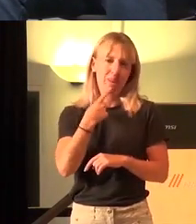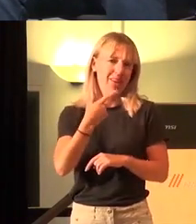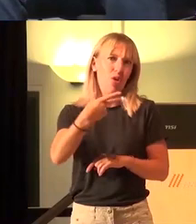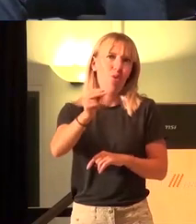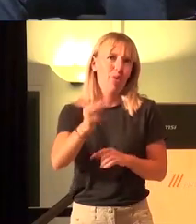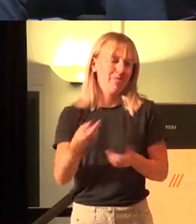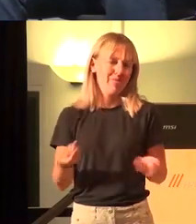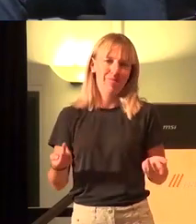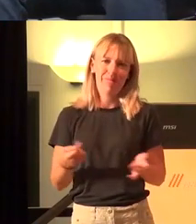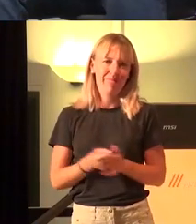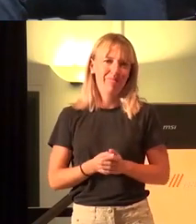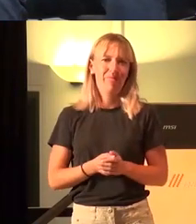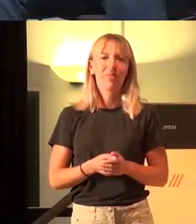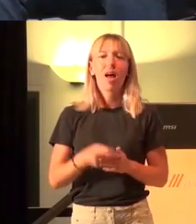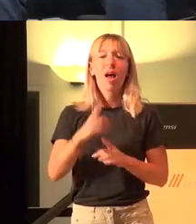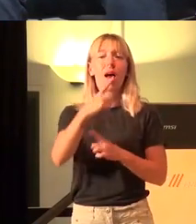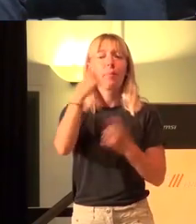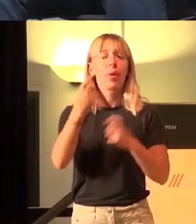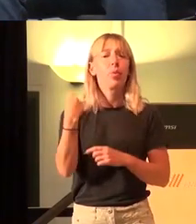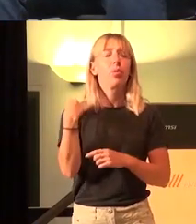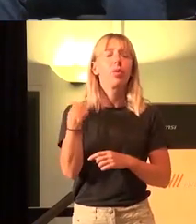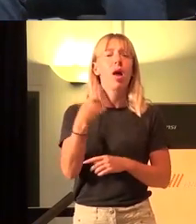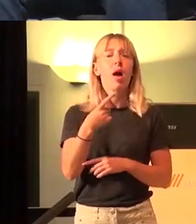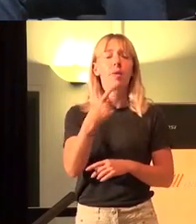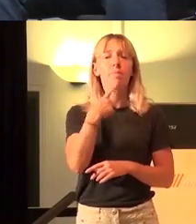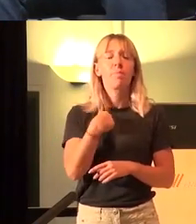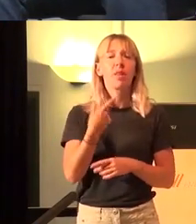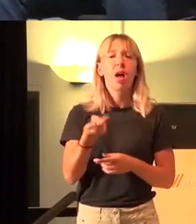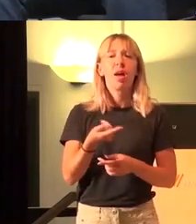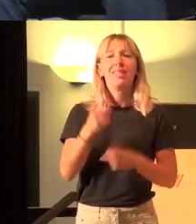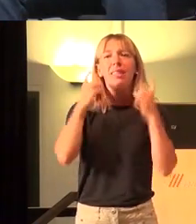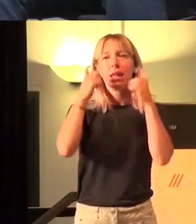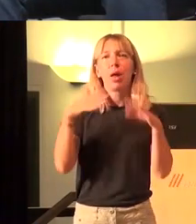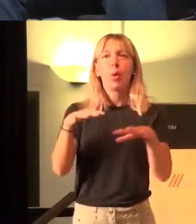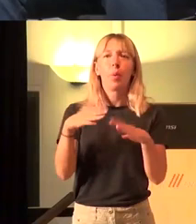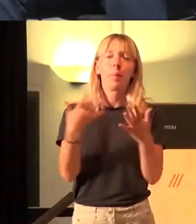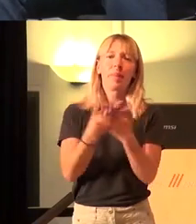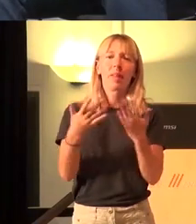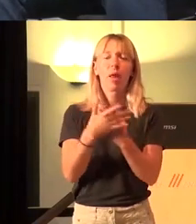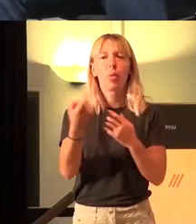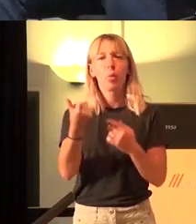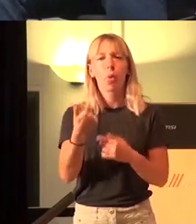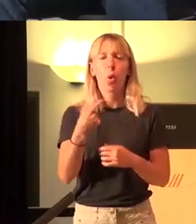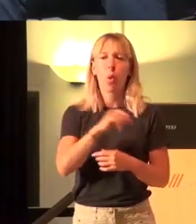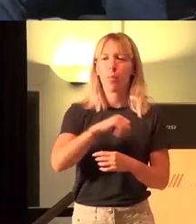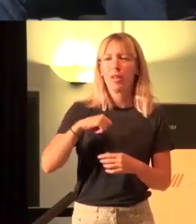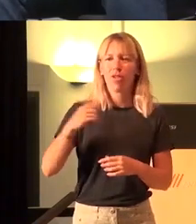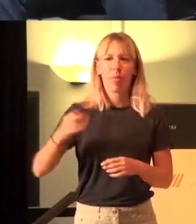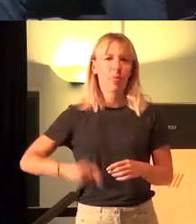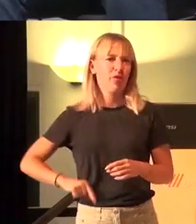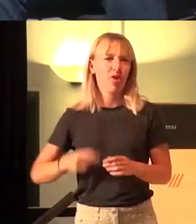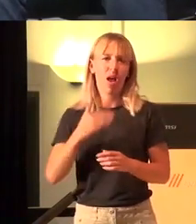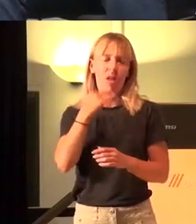que no. A la pregunta que me hacías, claro, intentando mezclar un poco lo personal con lo profesional, que es algo